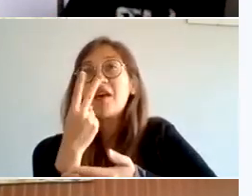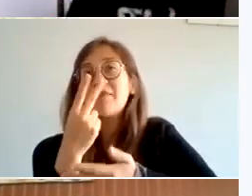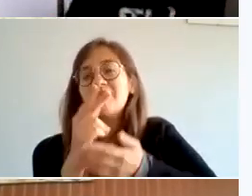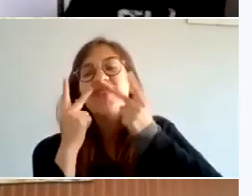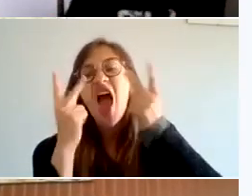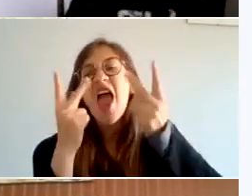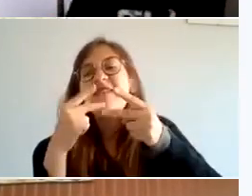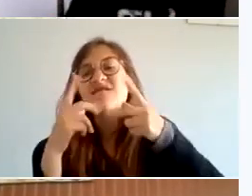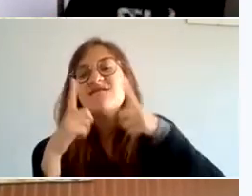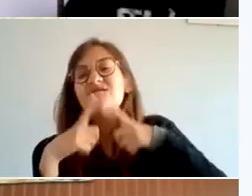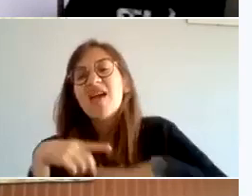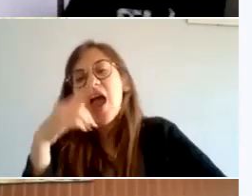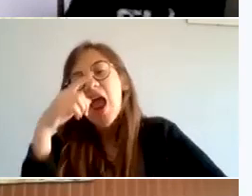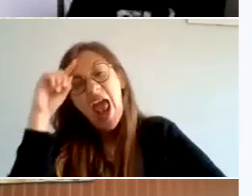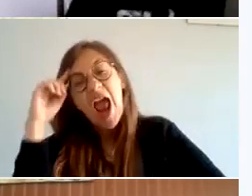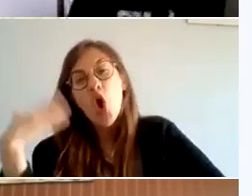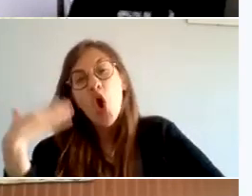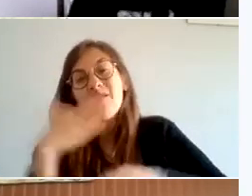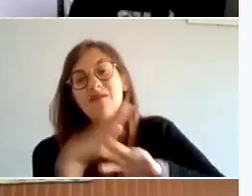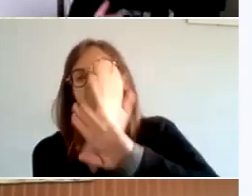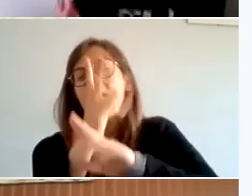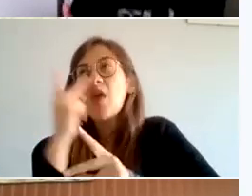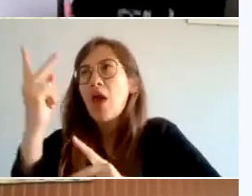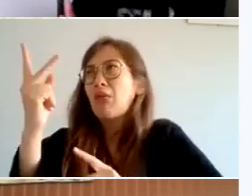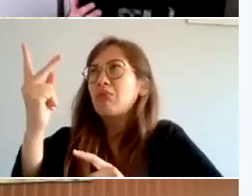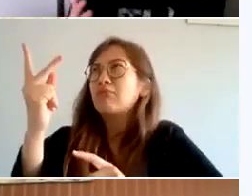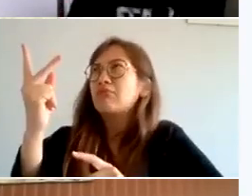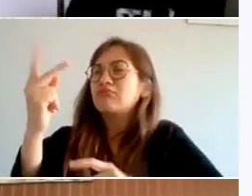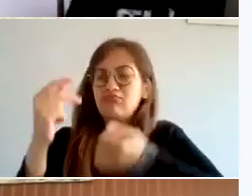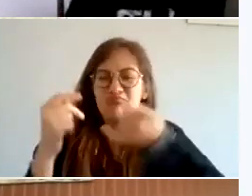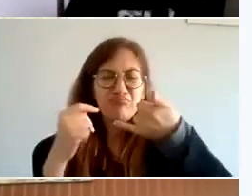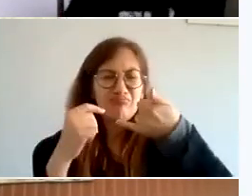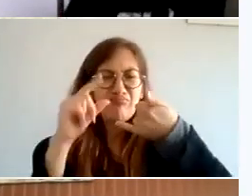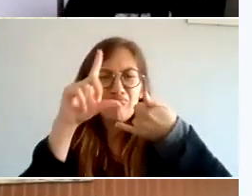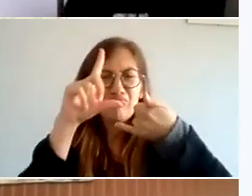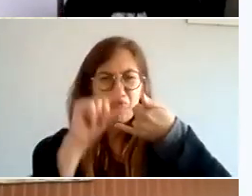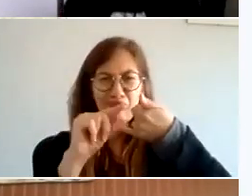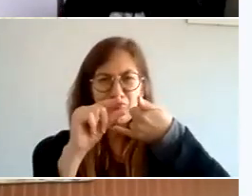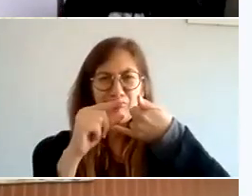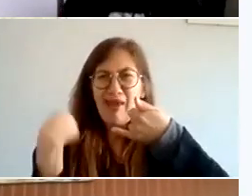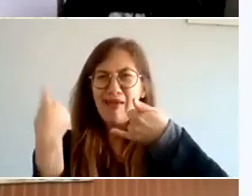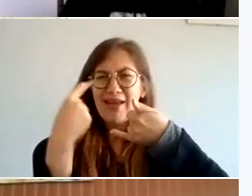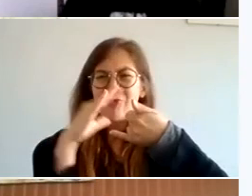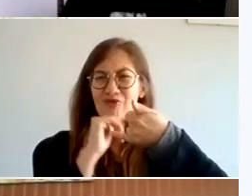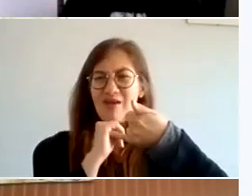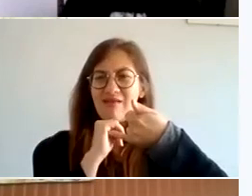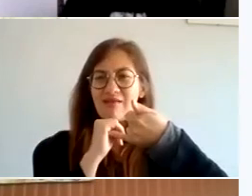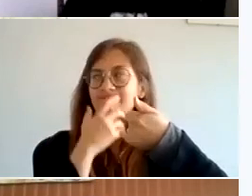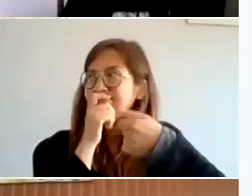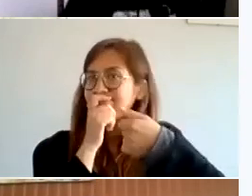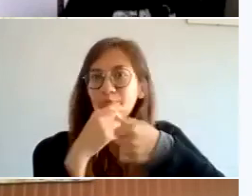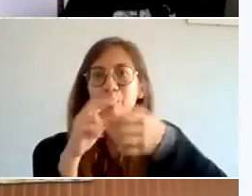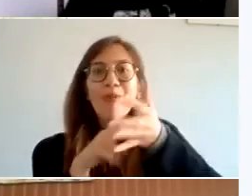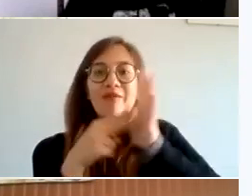y no hay señal, pues simplemente no hay una antena que tenga la cobertura para llegar a ese lugar. Y eso es un problema que no